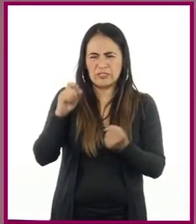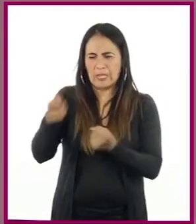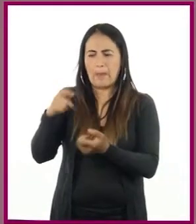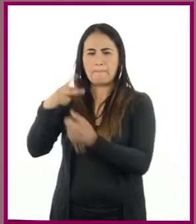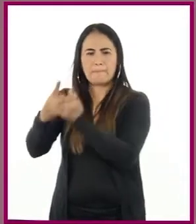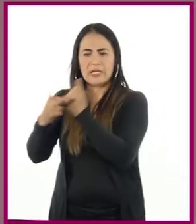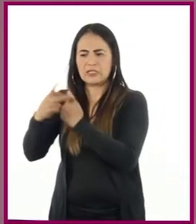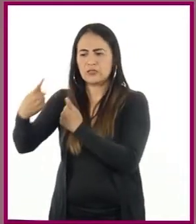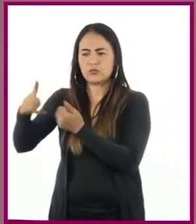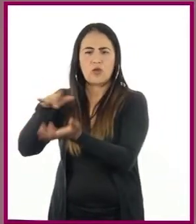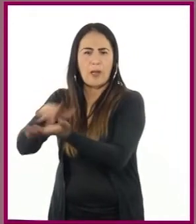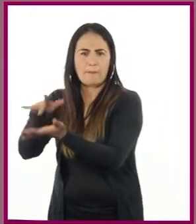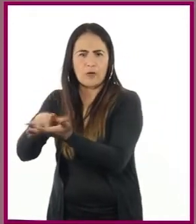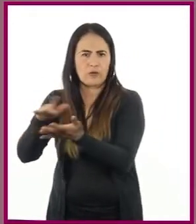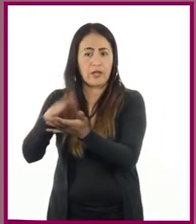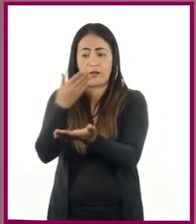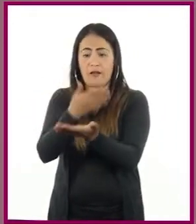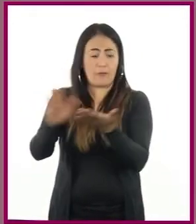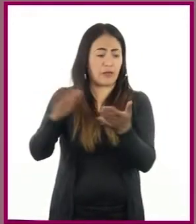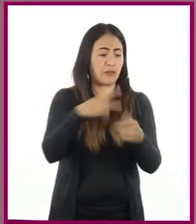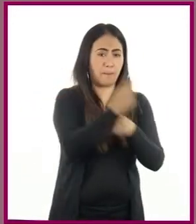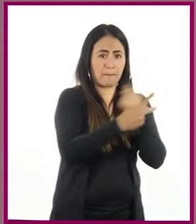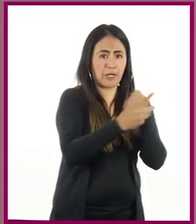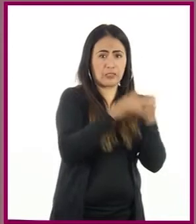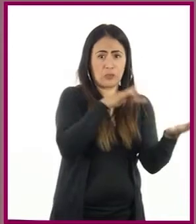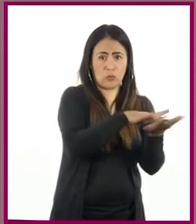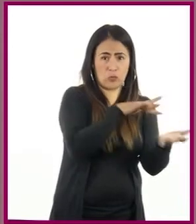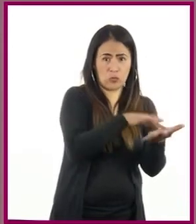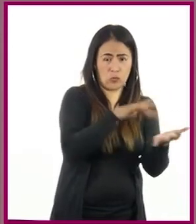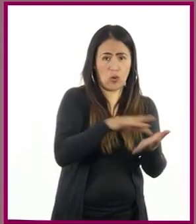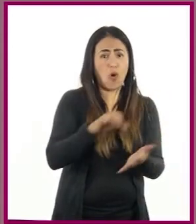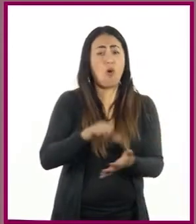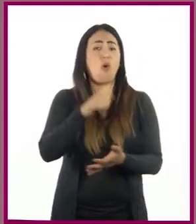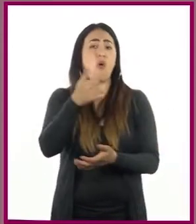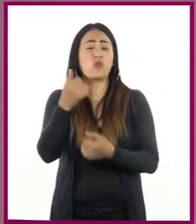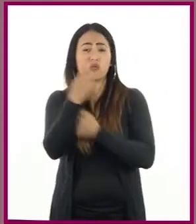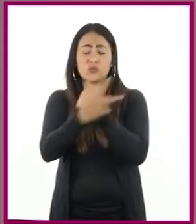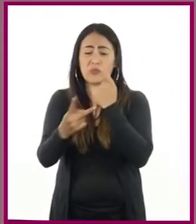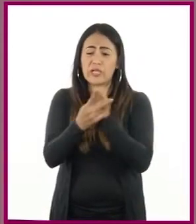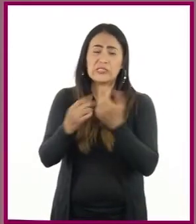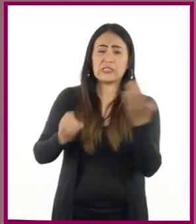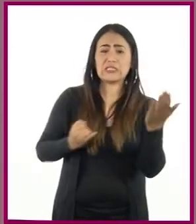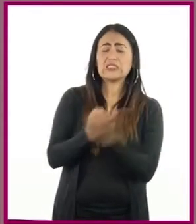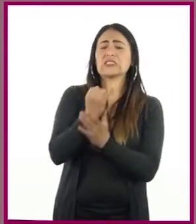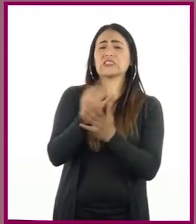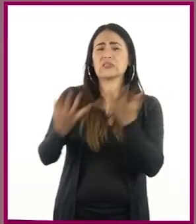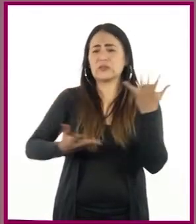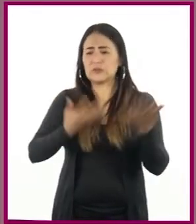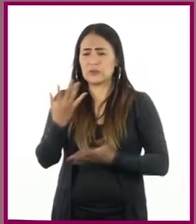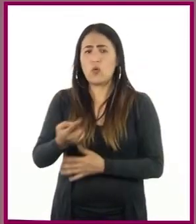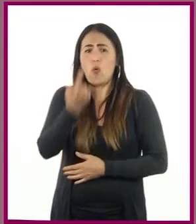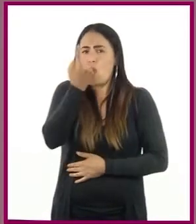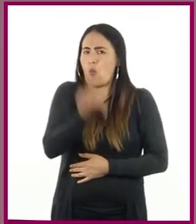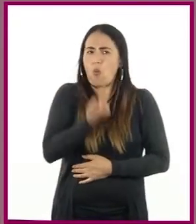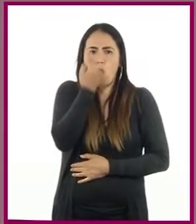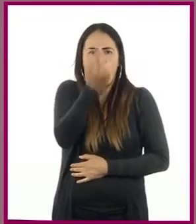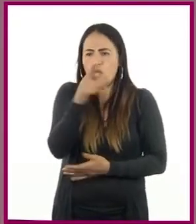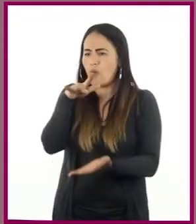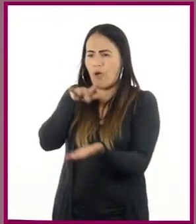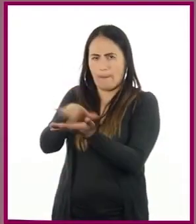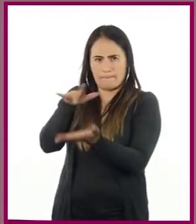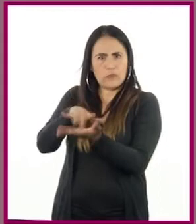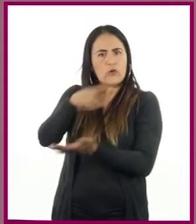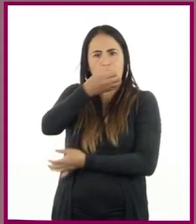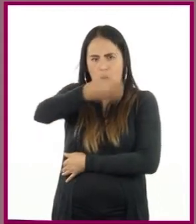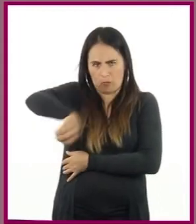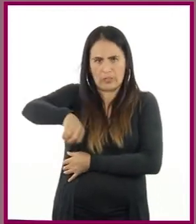sumisión. De forma voluntaria o no, las demás naciones tenían que tomar la decisión de respaldar y unirse a una u